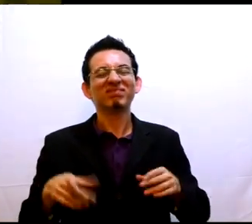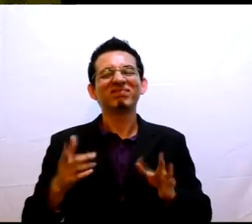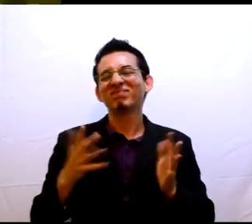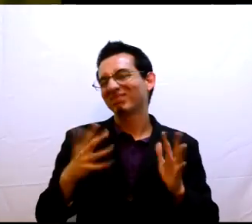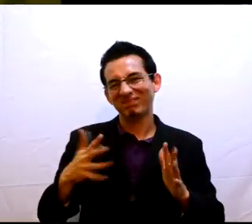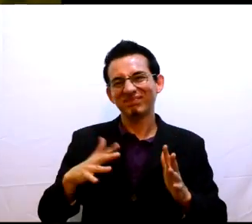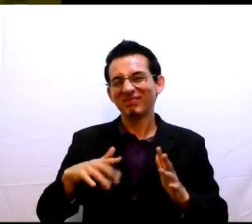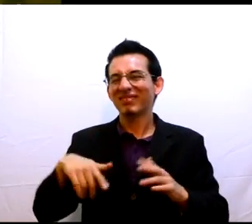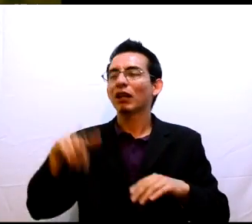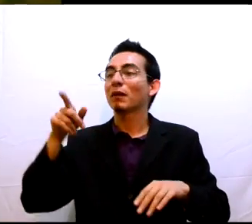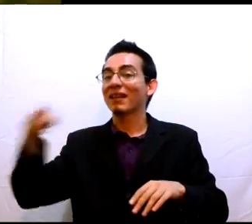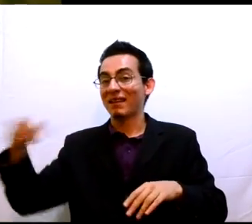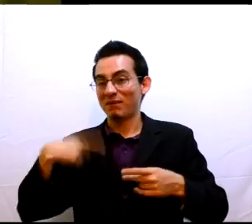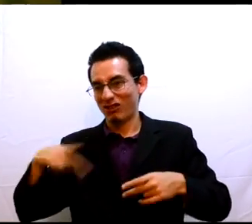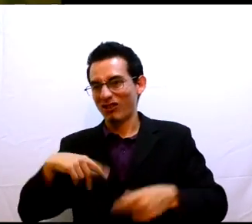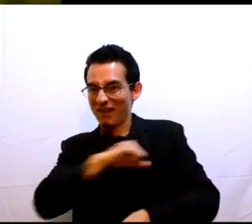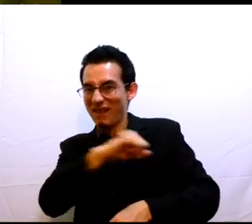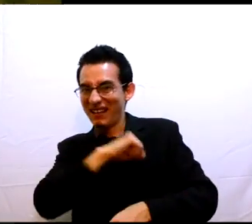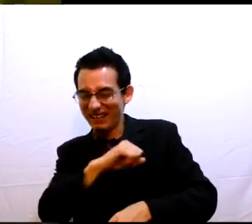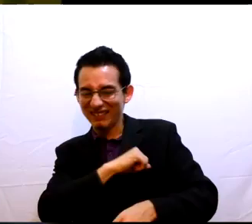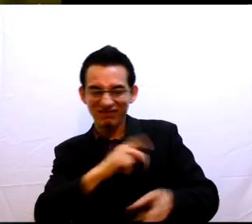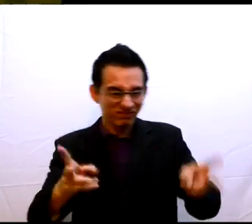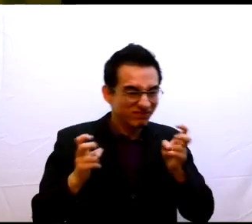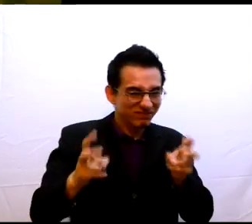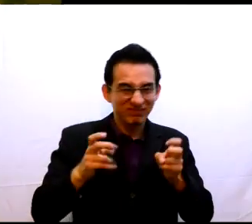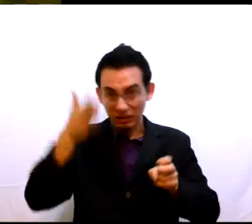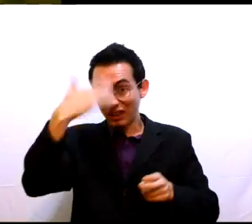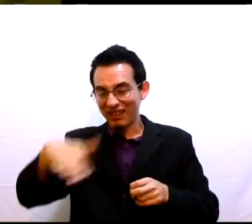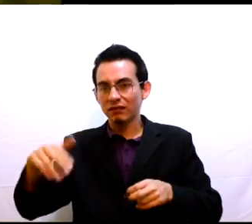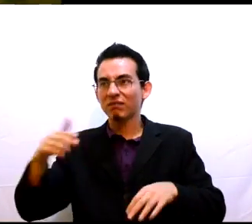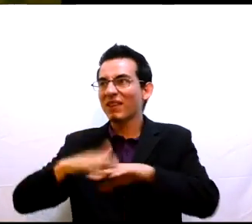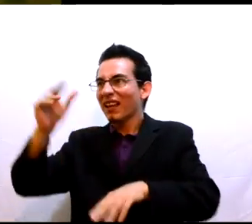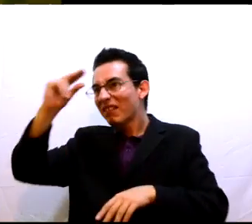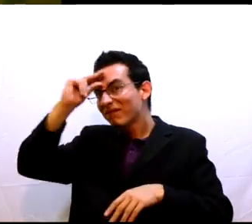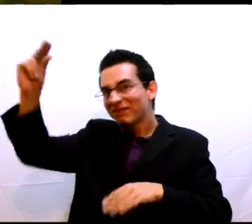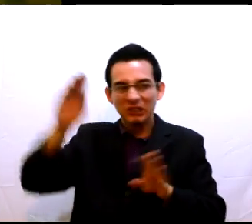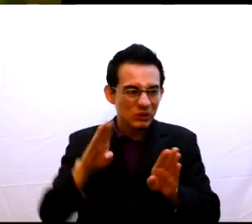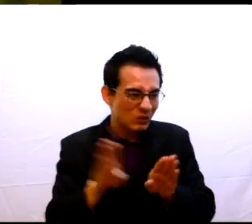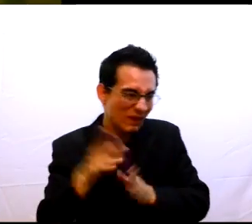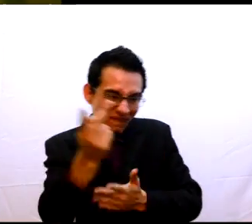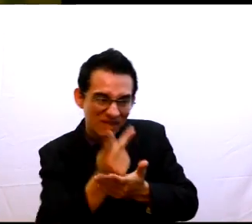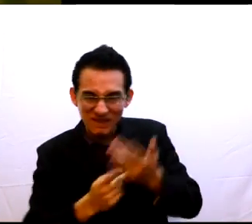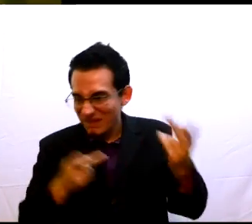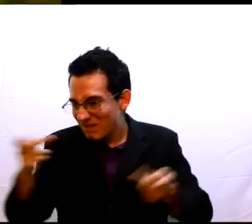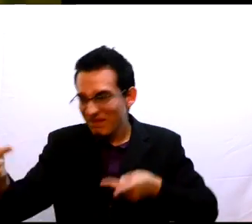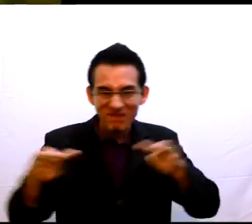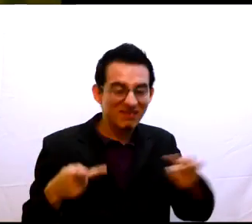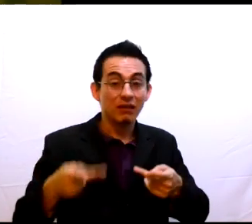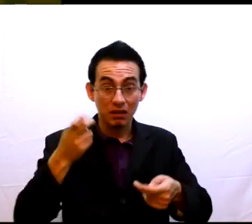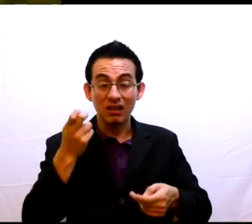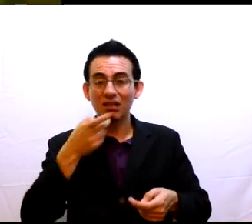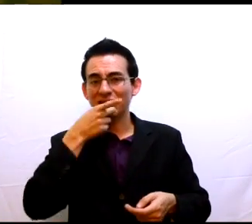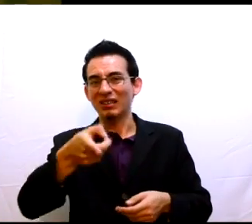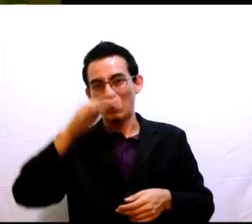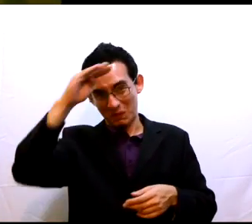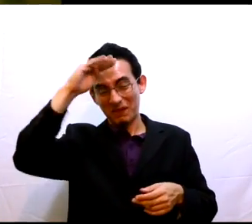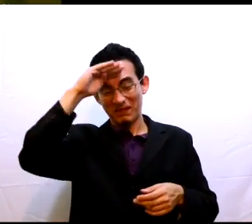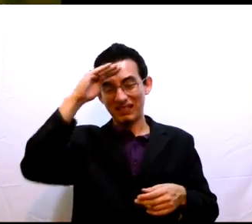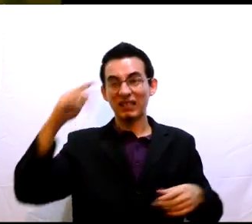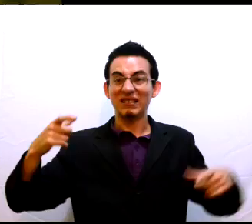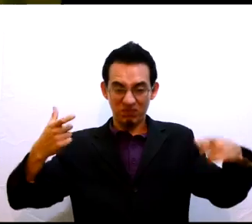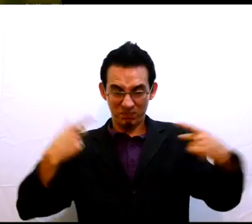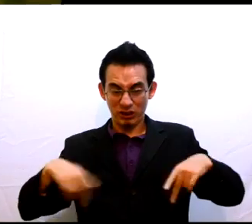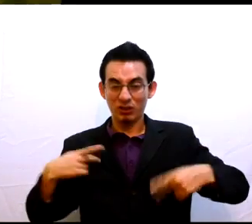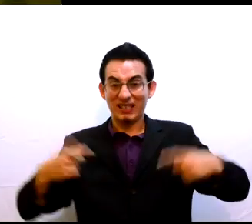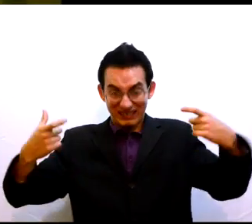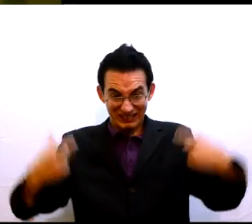que los cristianos sabe que para ser riquezas no se necesitan y adiós está bien eso hay mucha gente rica en